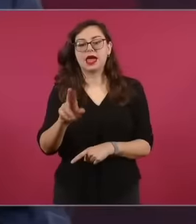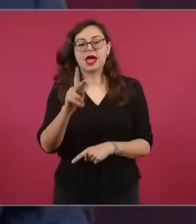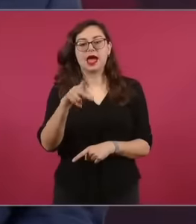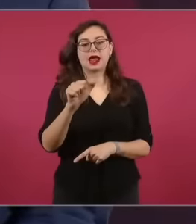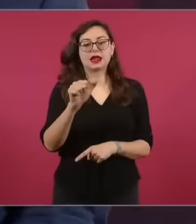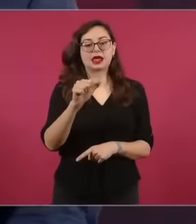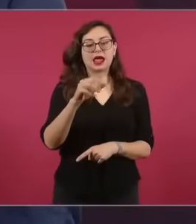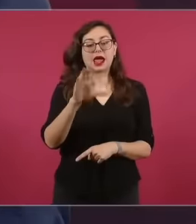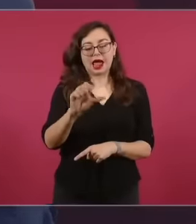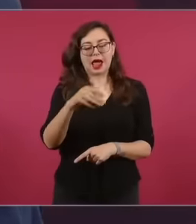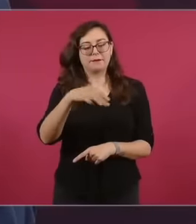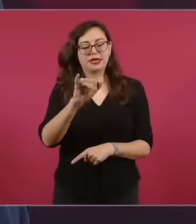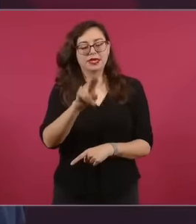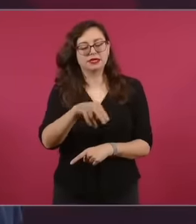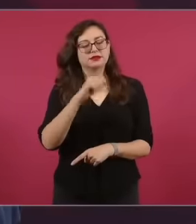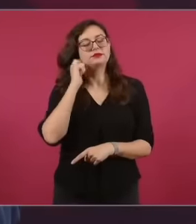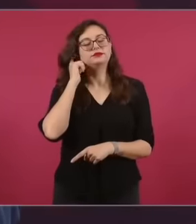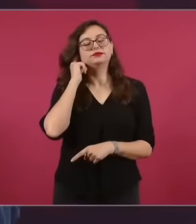es comprensible